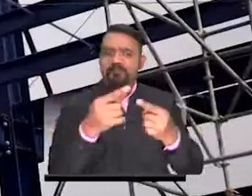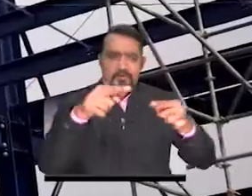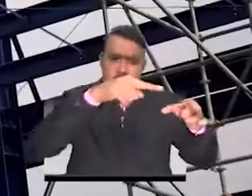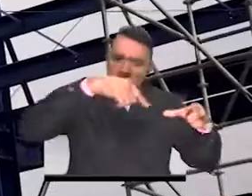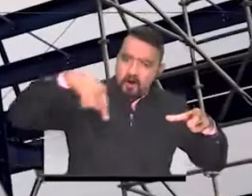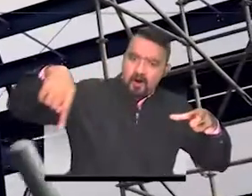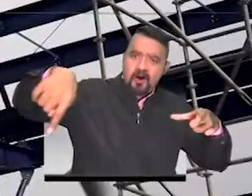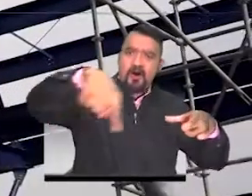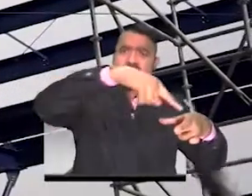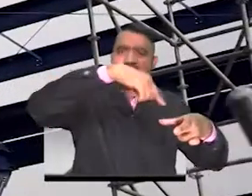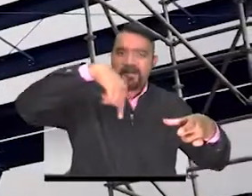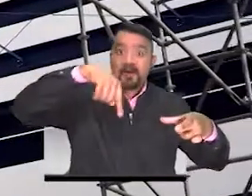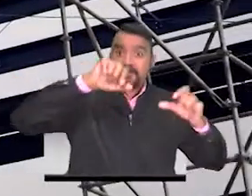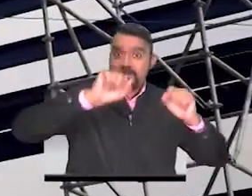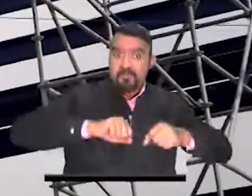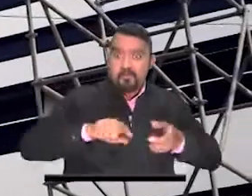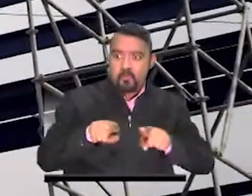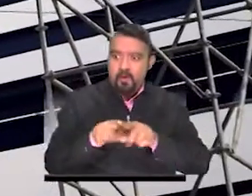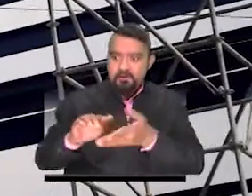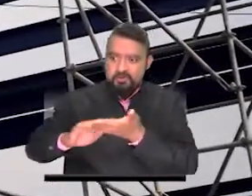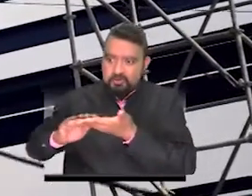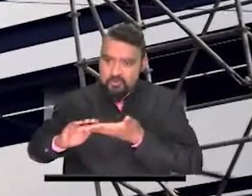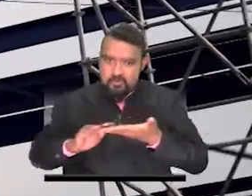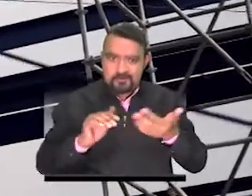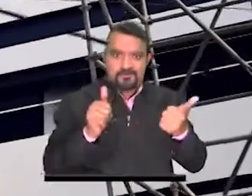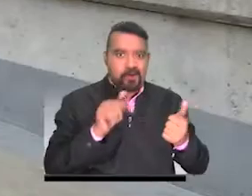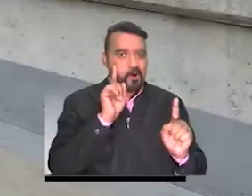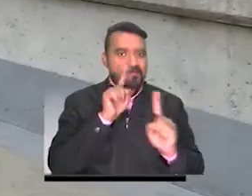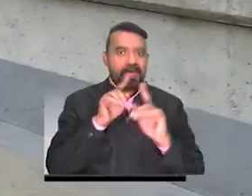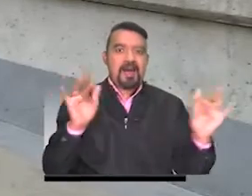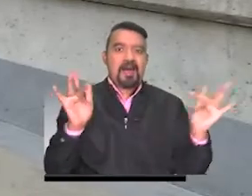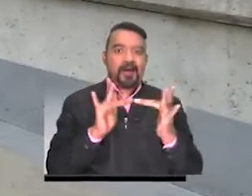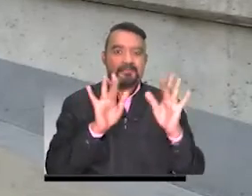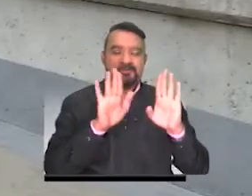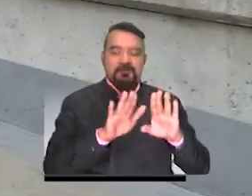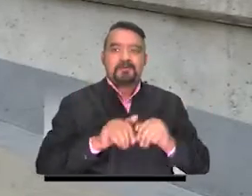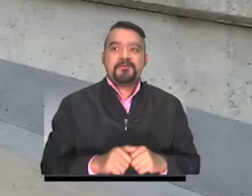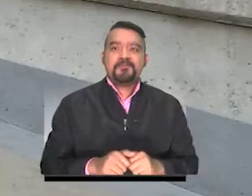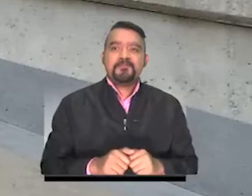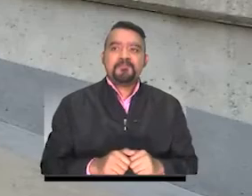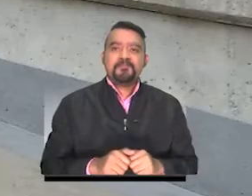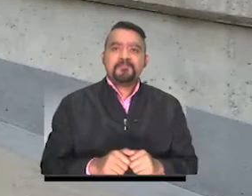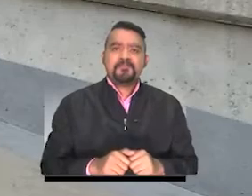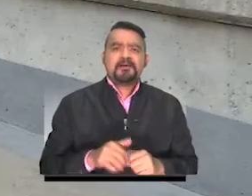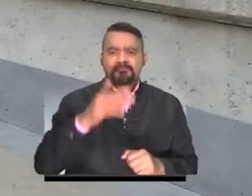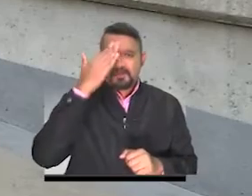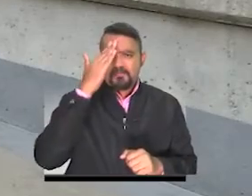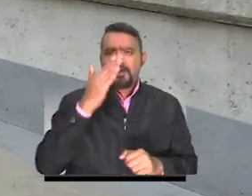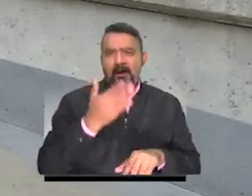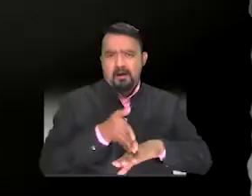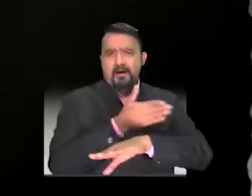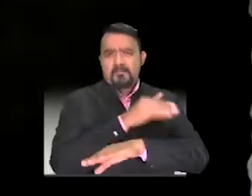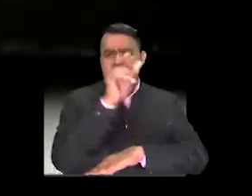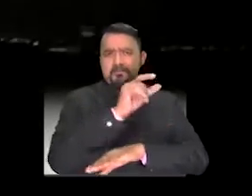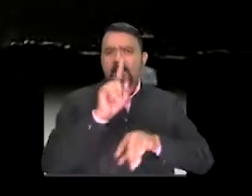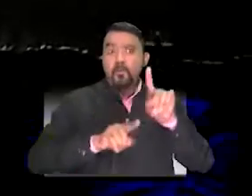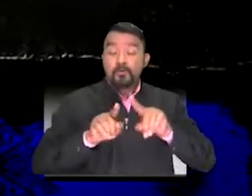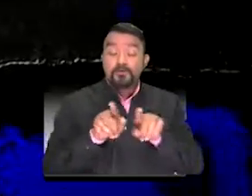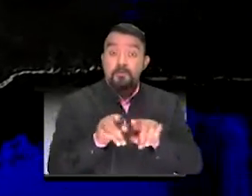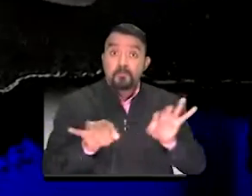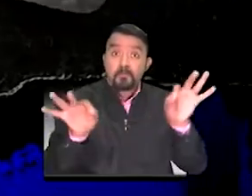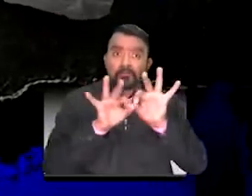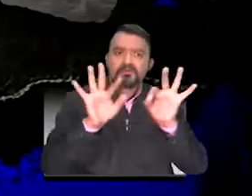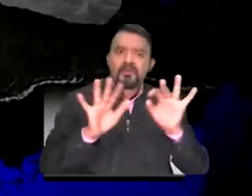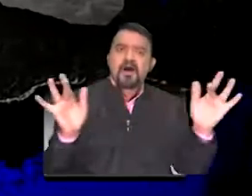escenario va a recibir a todos los deportistas de esta modalidad deportiva que tanta gloria le ha traído a nuestro país.